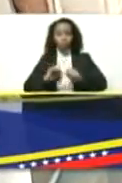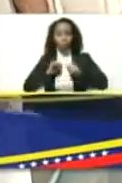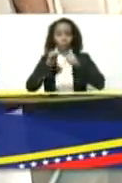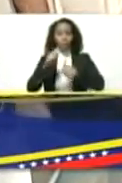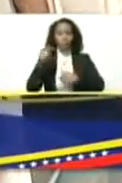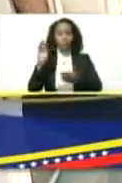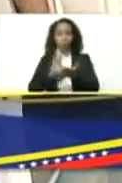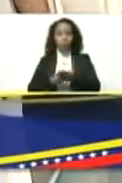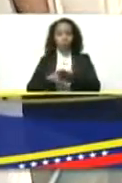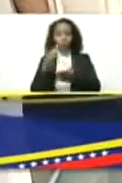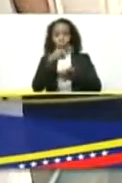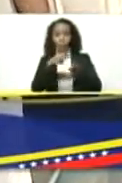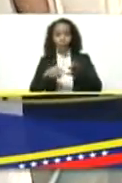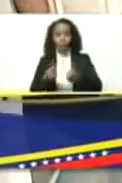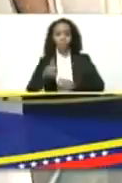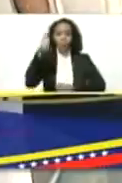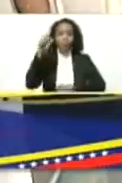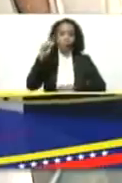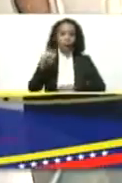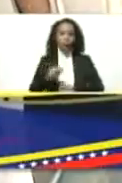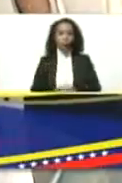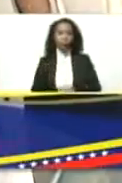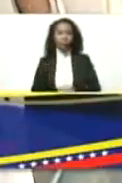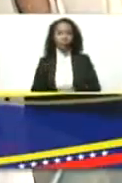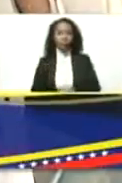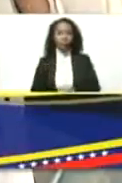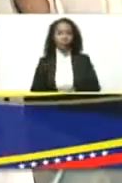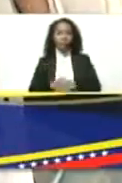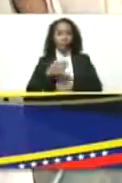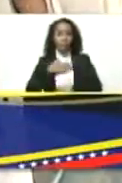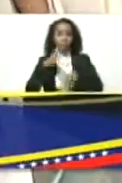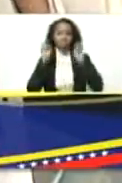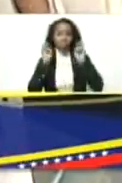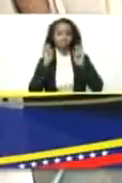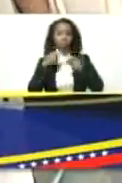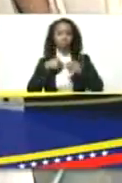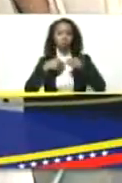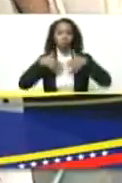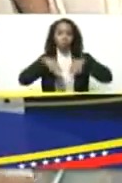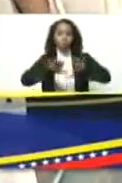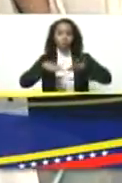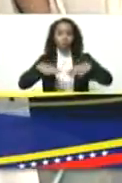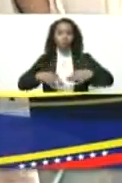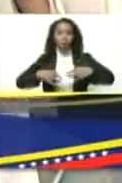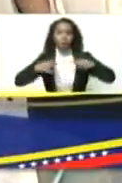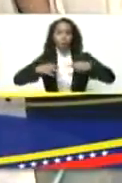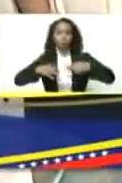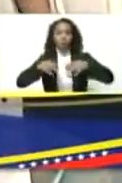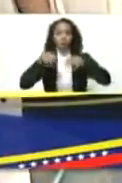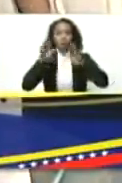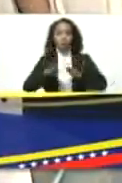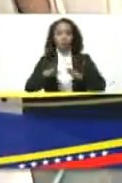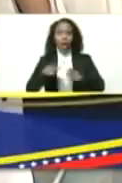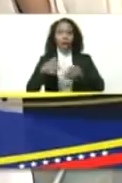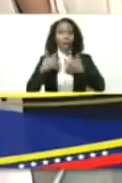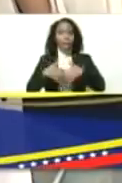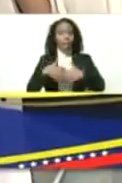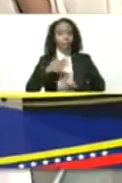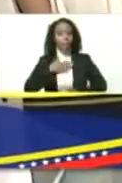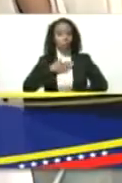nuestro producto más económico. Correcto. En mi caso, fabrico uniformes, tenemos una pequeña fábrica de